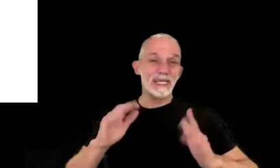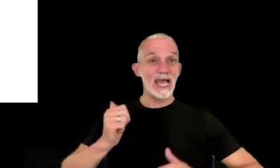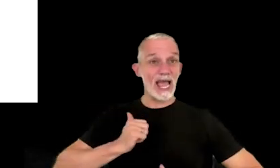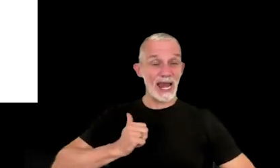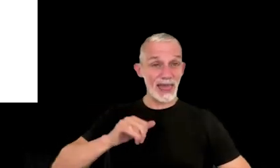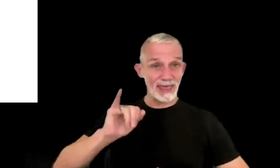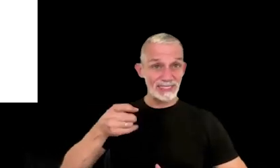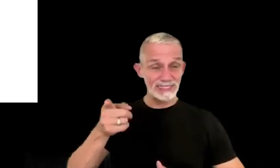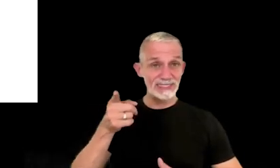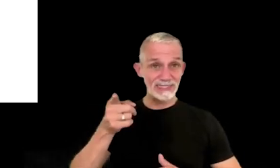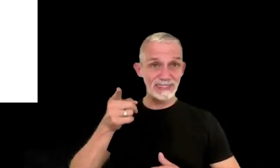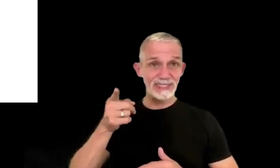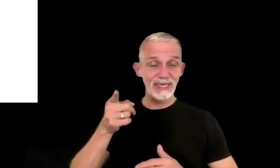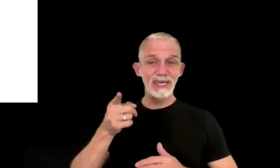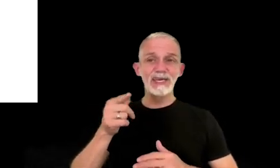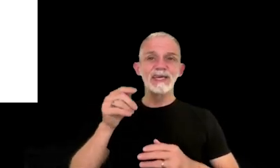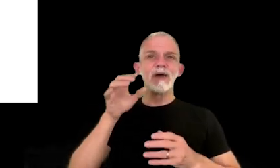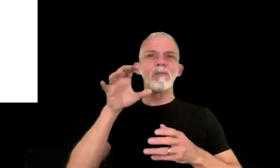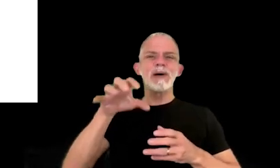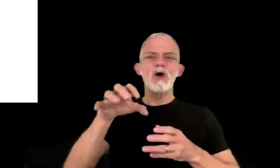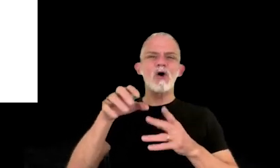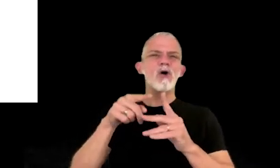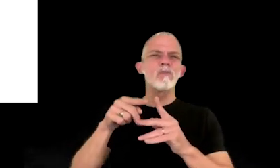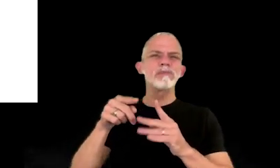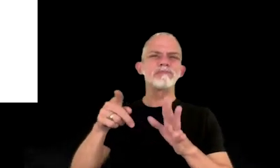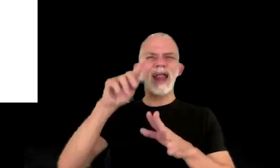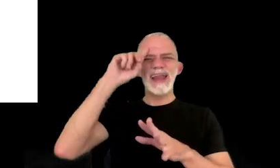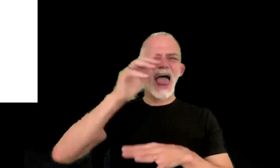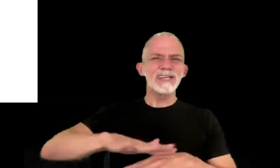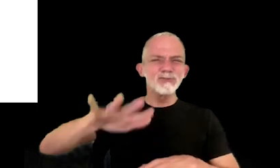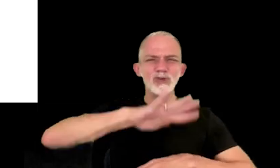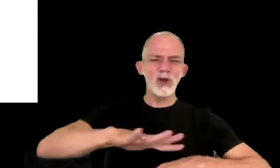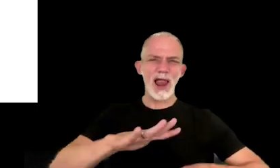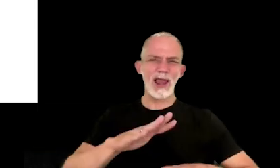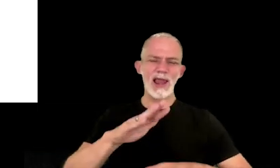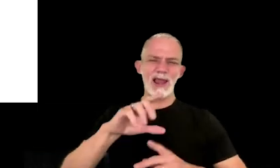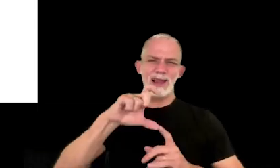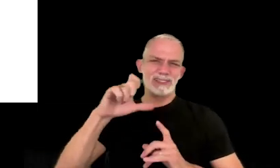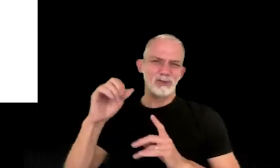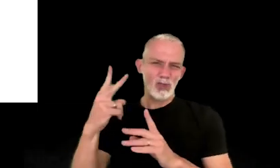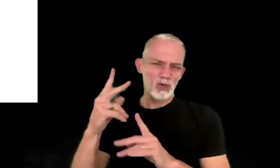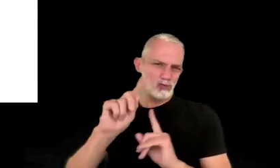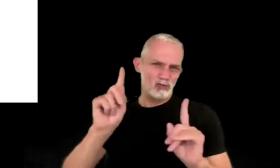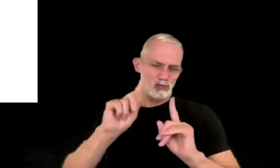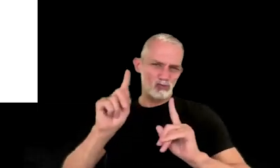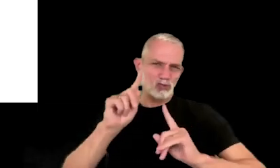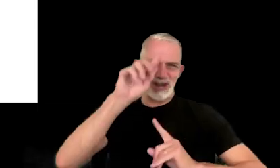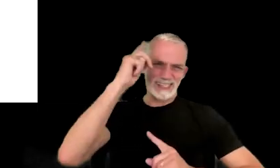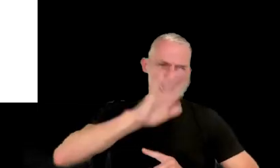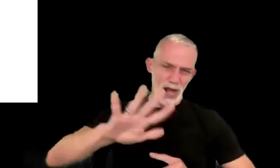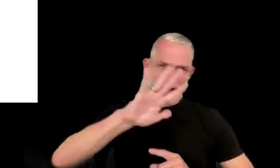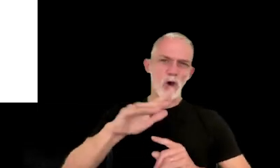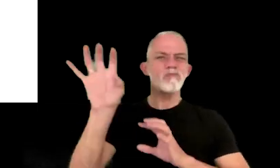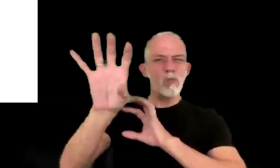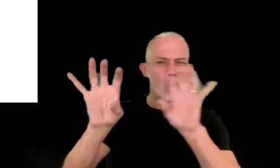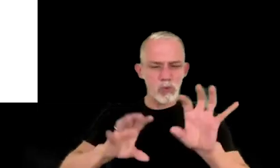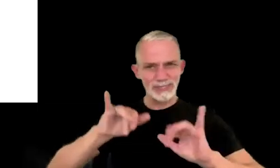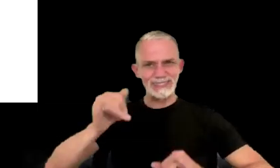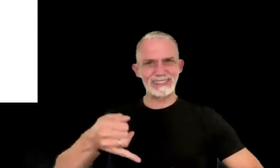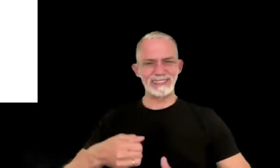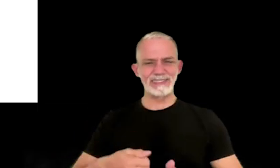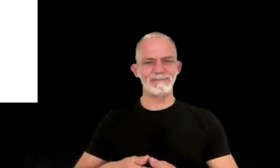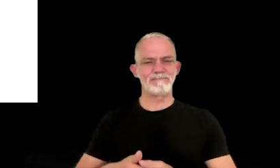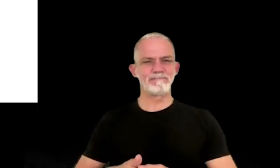nivel local, no aplica a nivel un impuesto al carbón, ¿no? No aplica a nivel nacional.